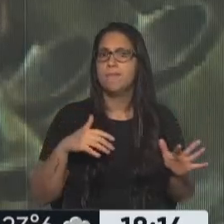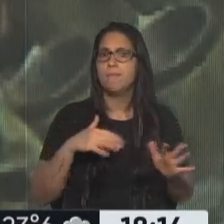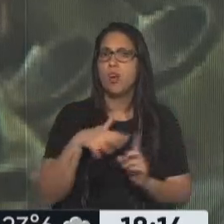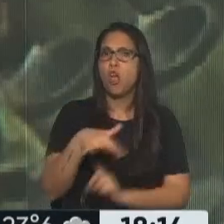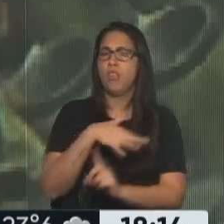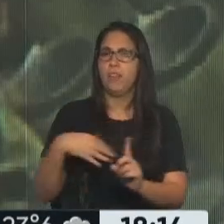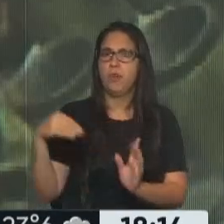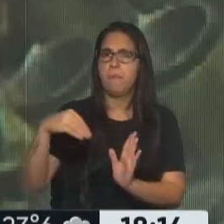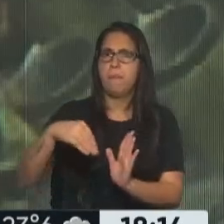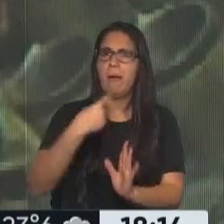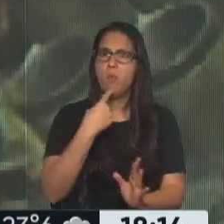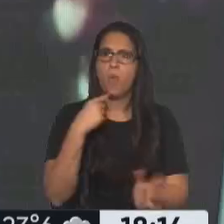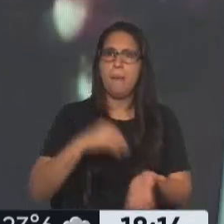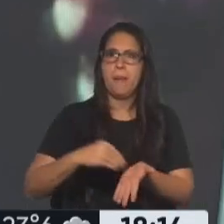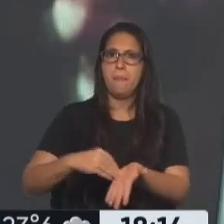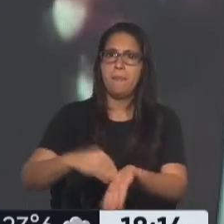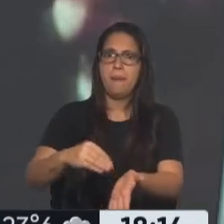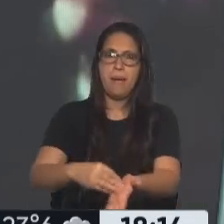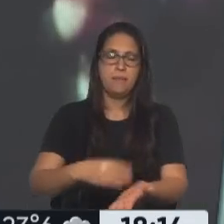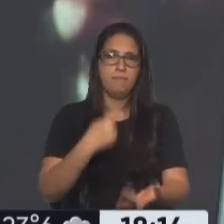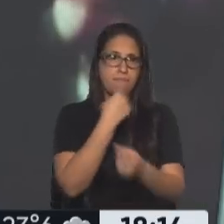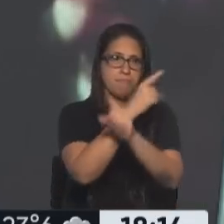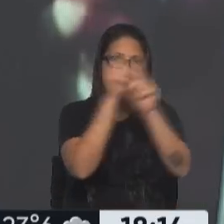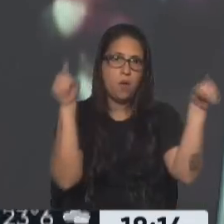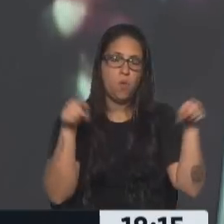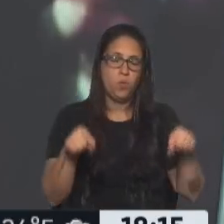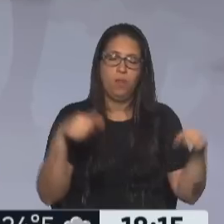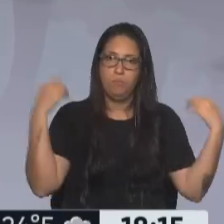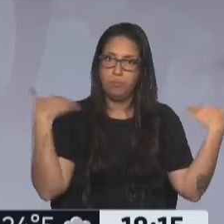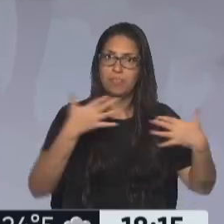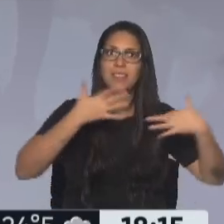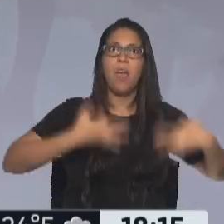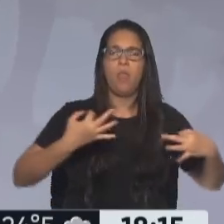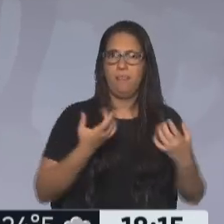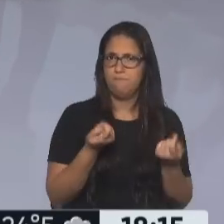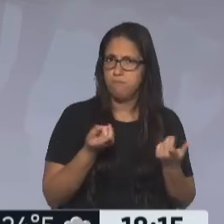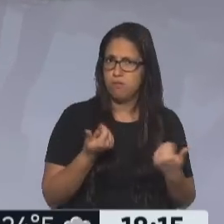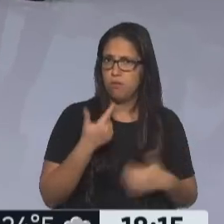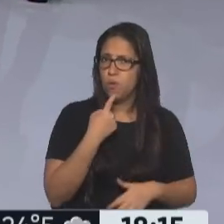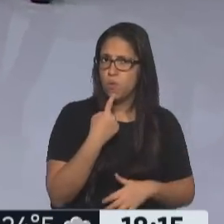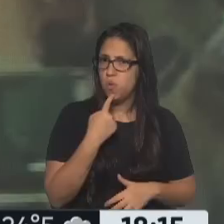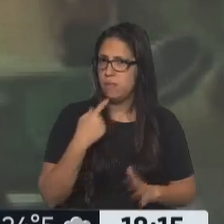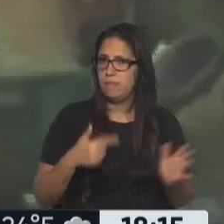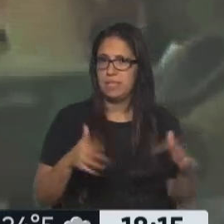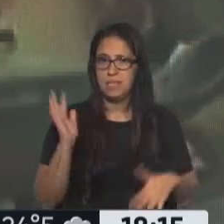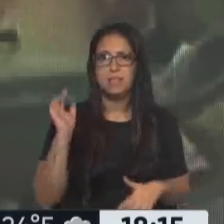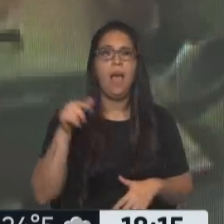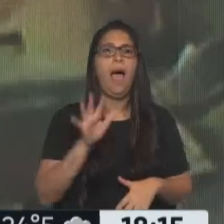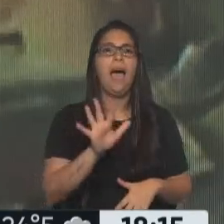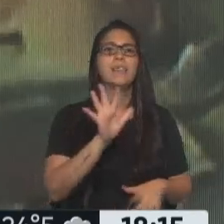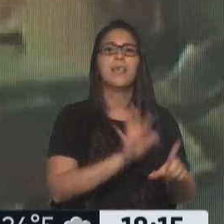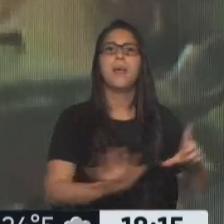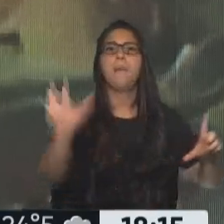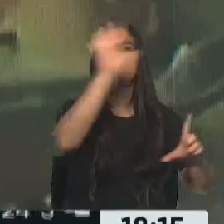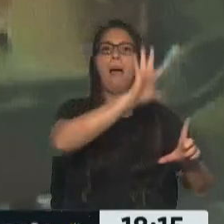más interrogantes, si totalmente, se quiere, un sinfín de preguntas. Que certezas. Sí, así es, pero bueno, ahora es así el mapa, digamos,